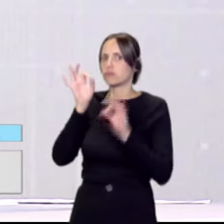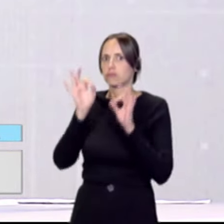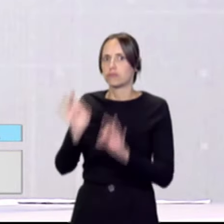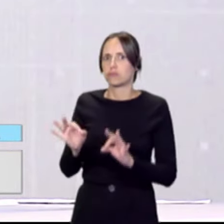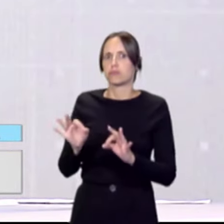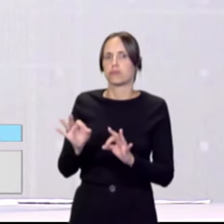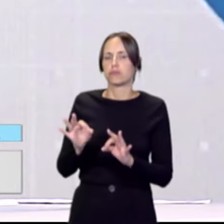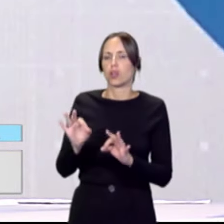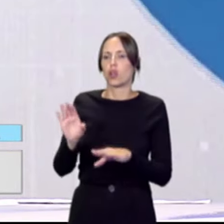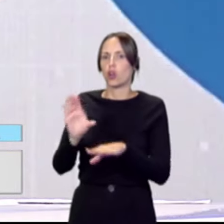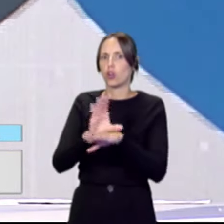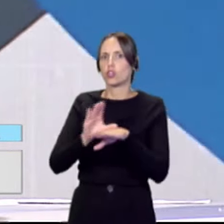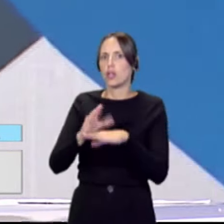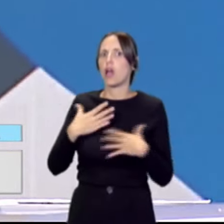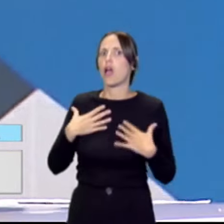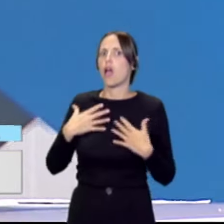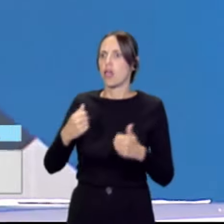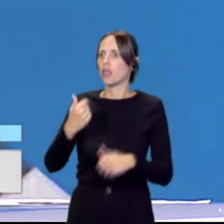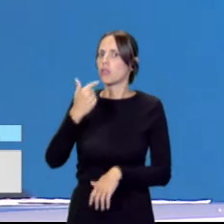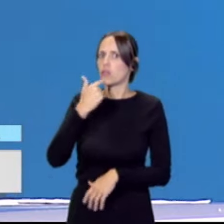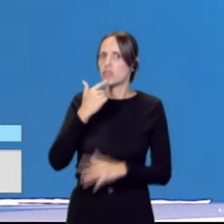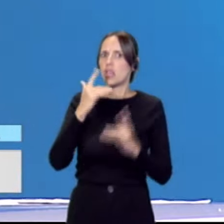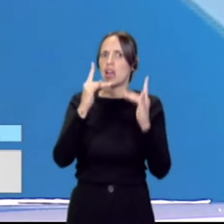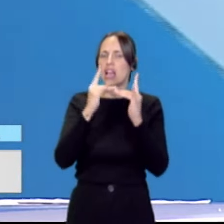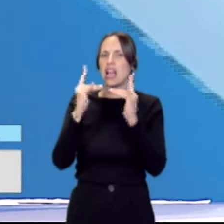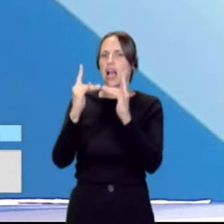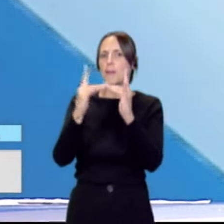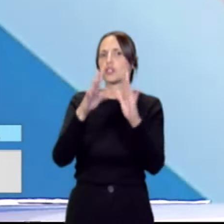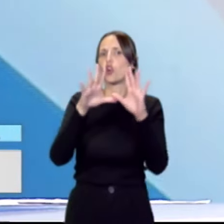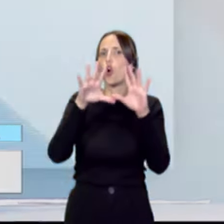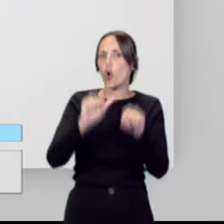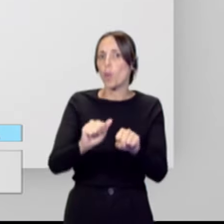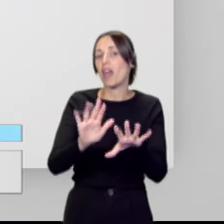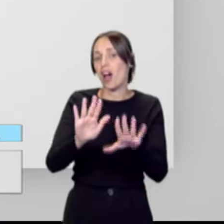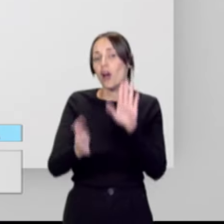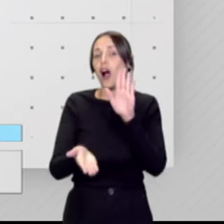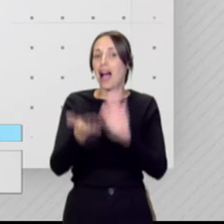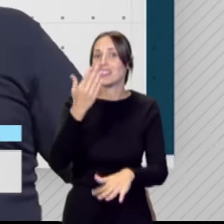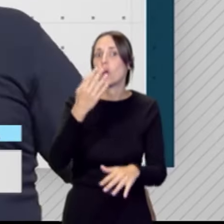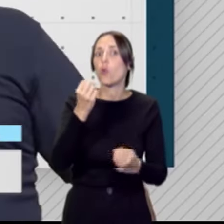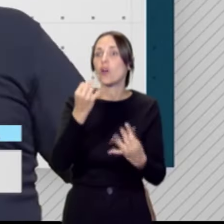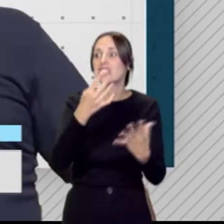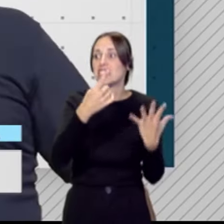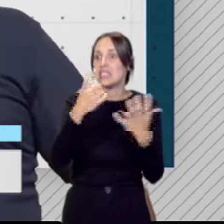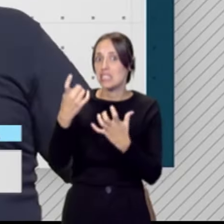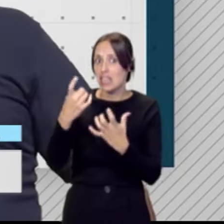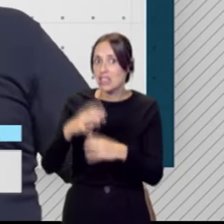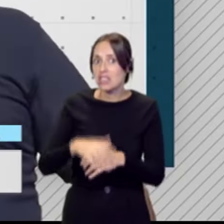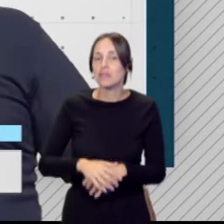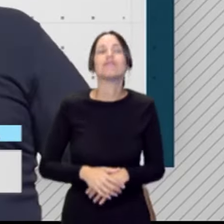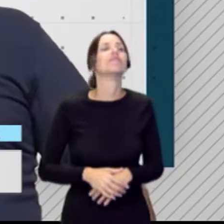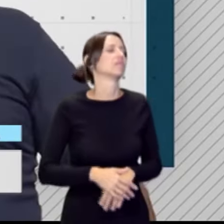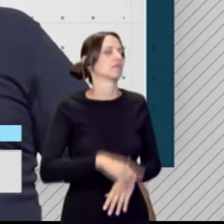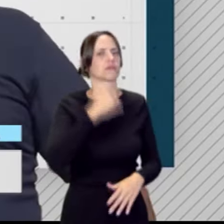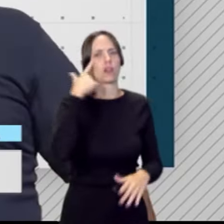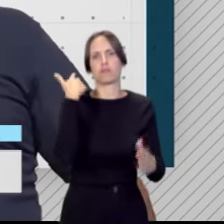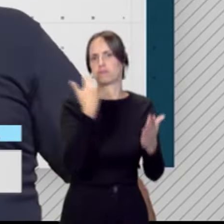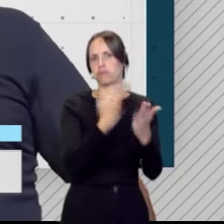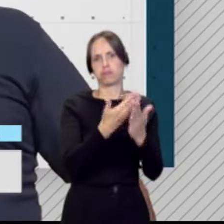Sanidad. ¿Son 600 las camas ocupadas? Sí, sí, vamos a ver. Confirmado y